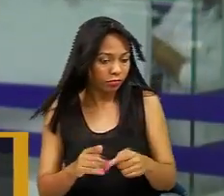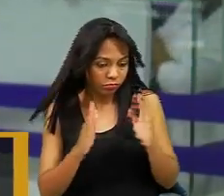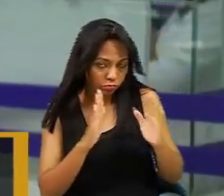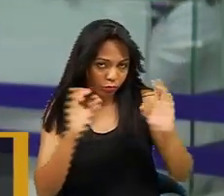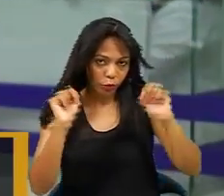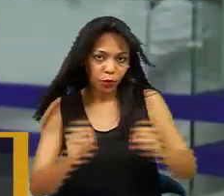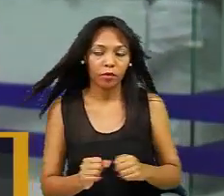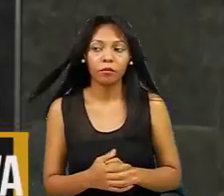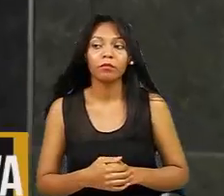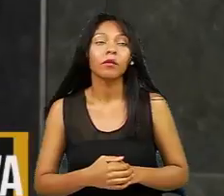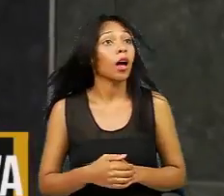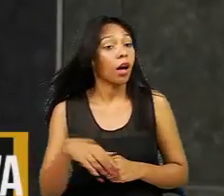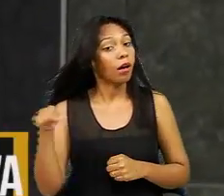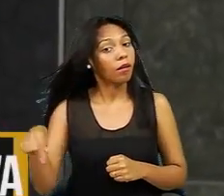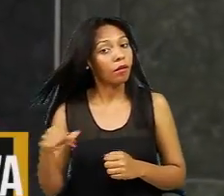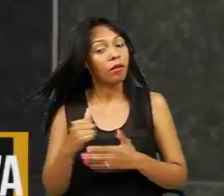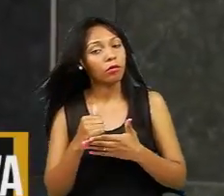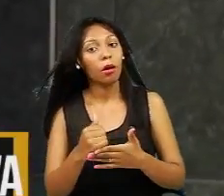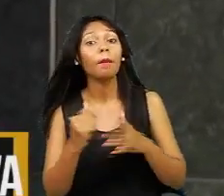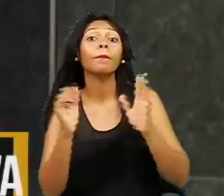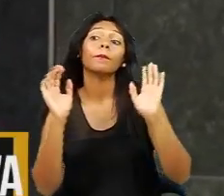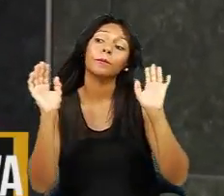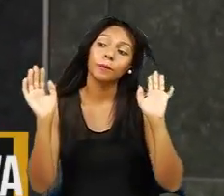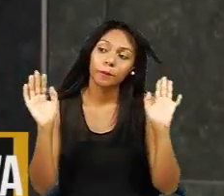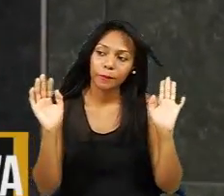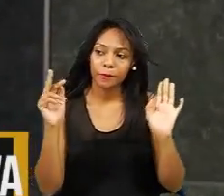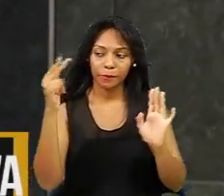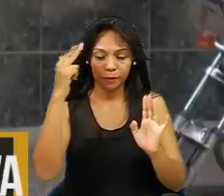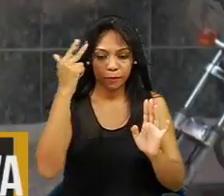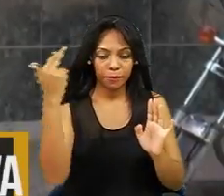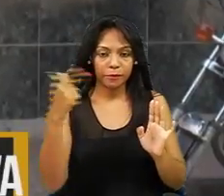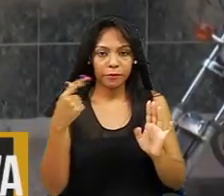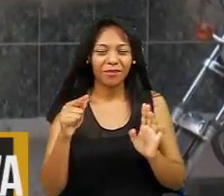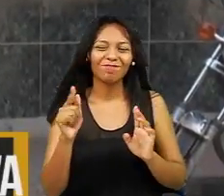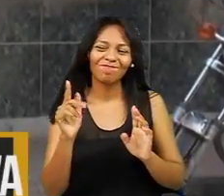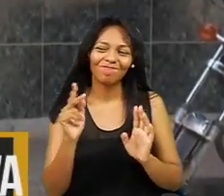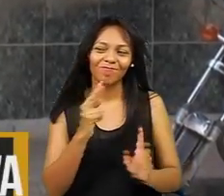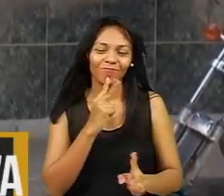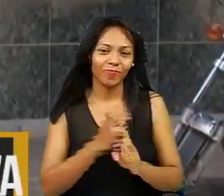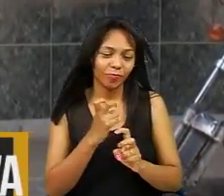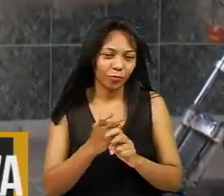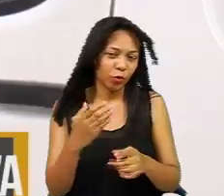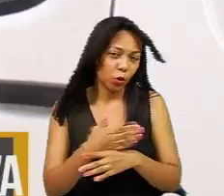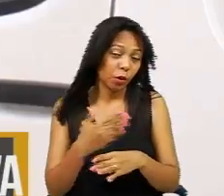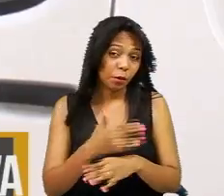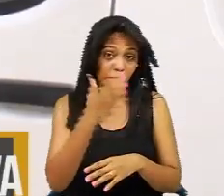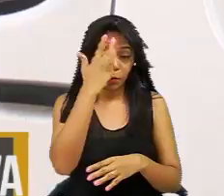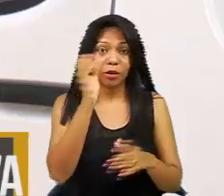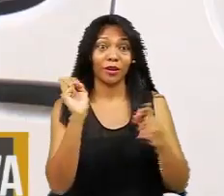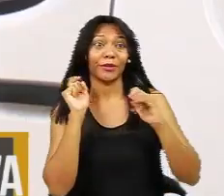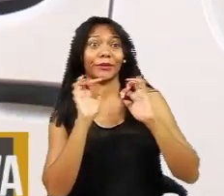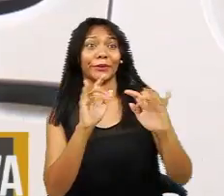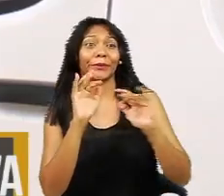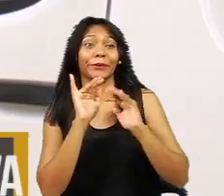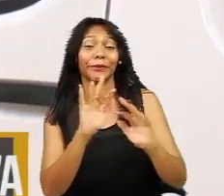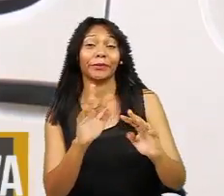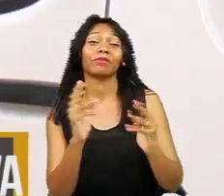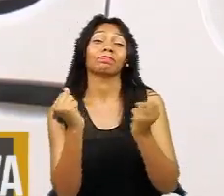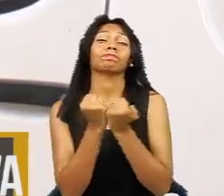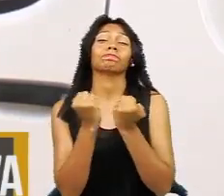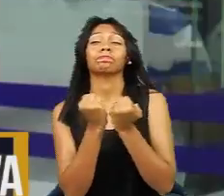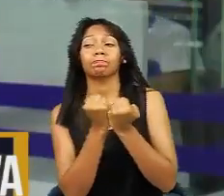puede suplir, obviamente que pueden presentarse algunas dificultades porque eso también va a congestionar el servicio de la clínica y puede ser